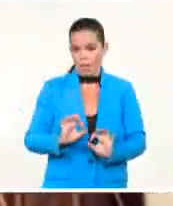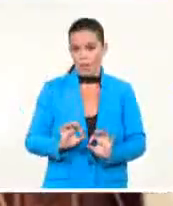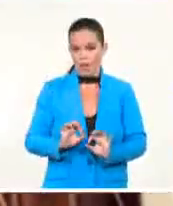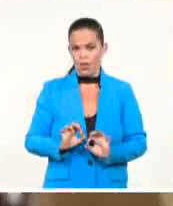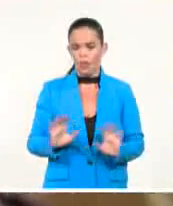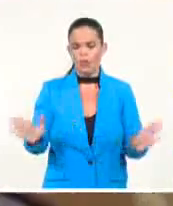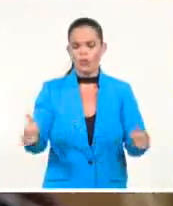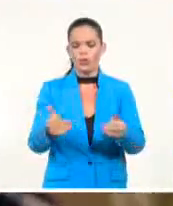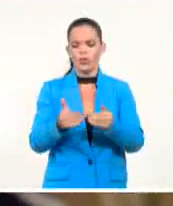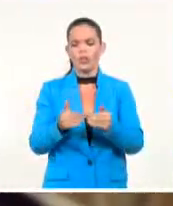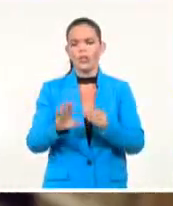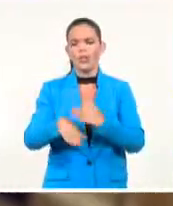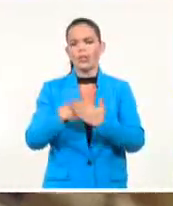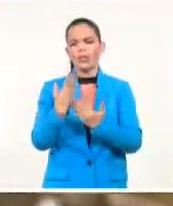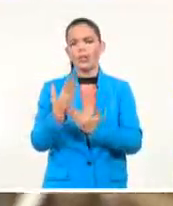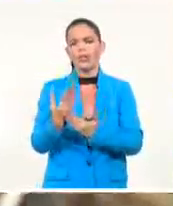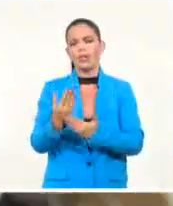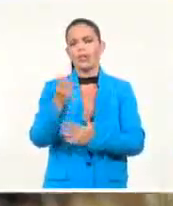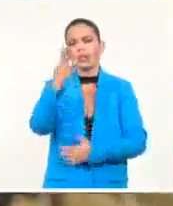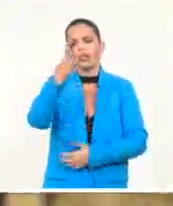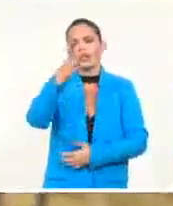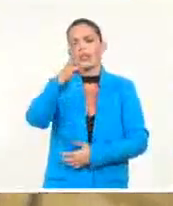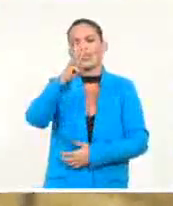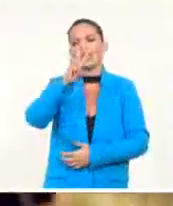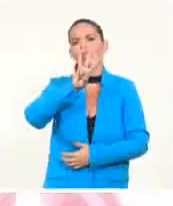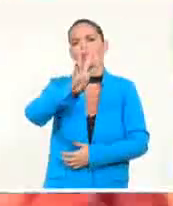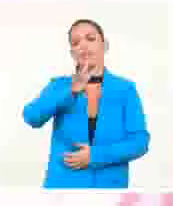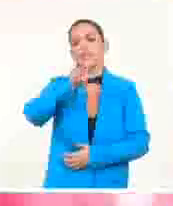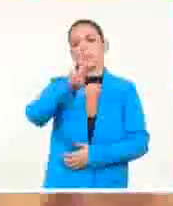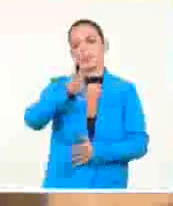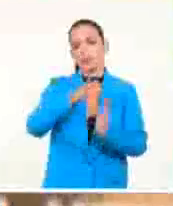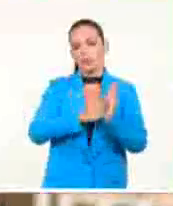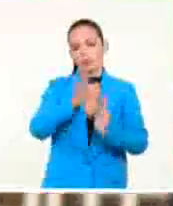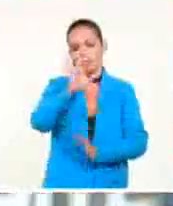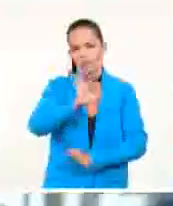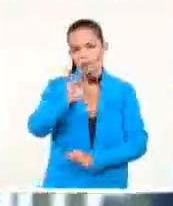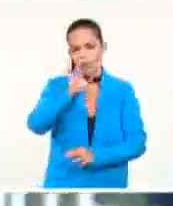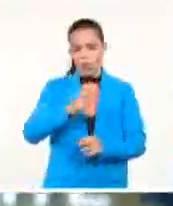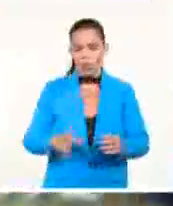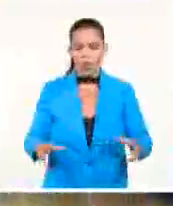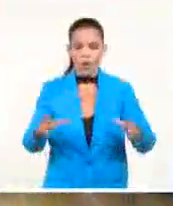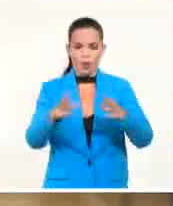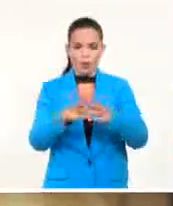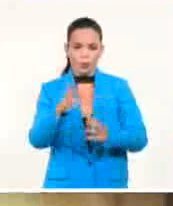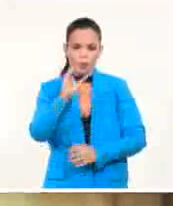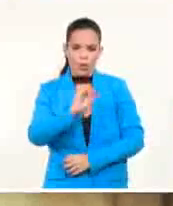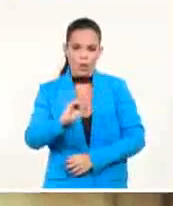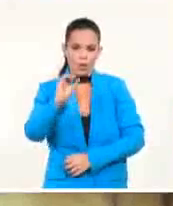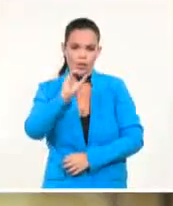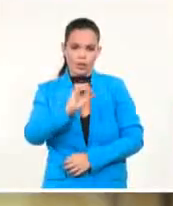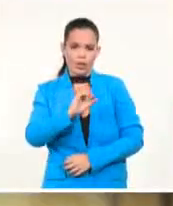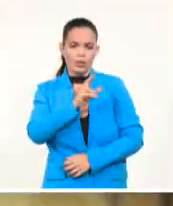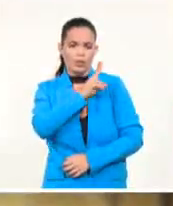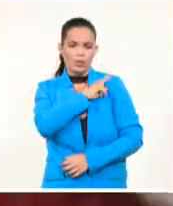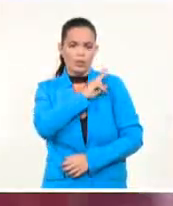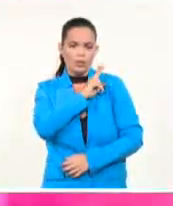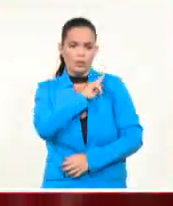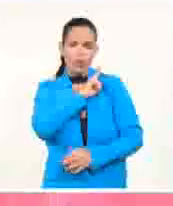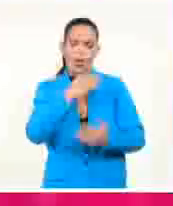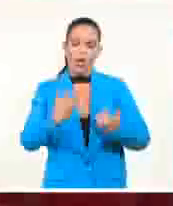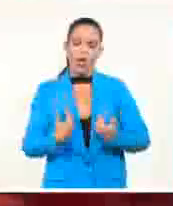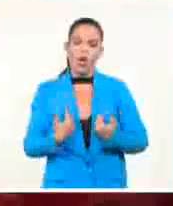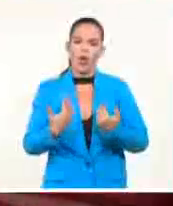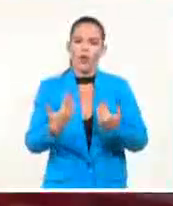vence el próximo 31 de octubre y el comité organizador en la persona de Alfonso Llorens ofrece